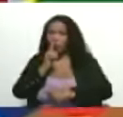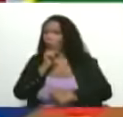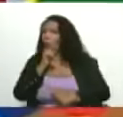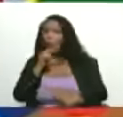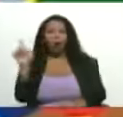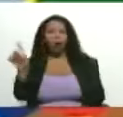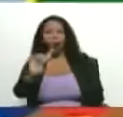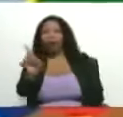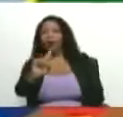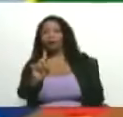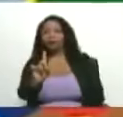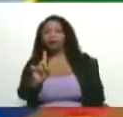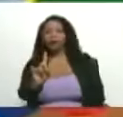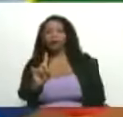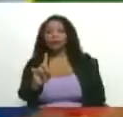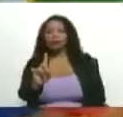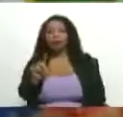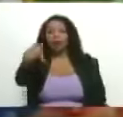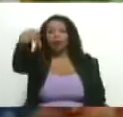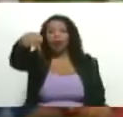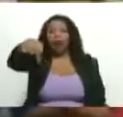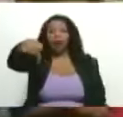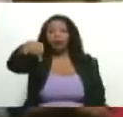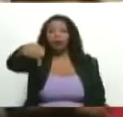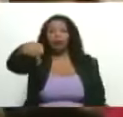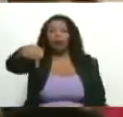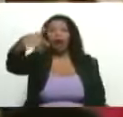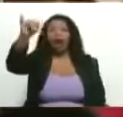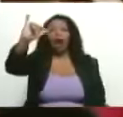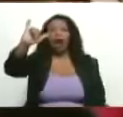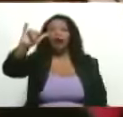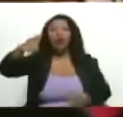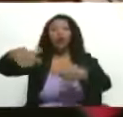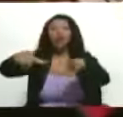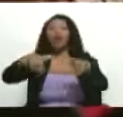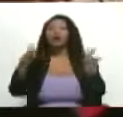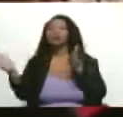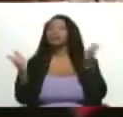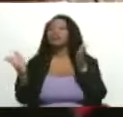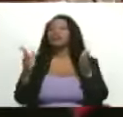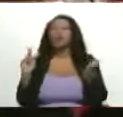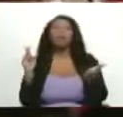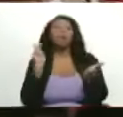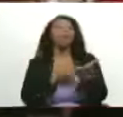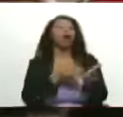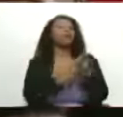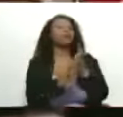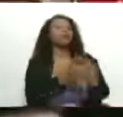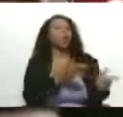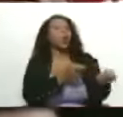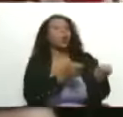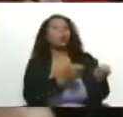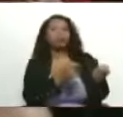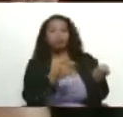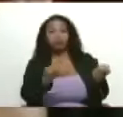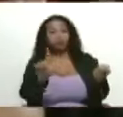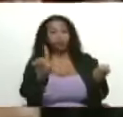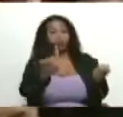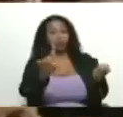No existe, no. Aquí en este sitio hay una estación de servicio y llegó la UPAS y la controlamos nosotros. Eso no